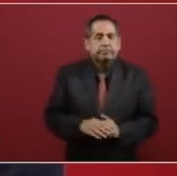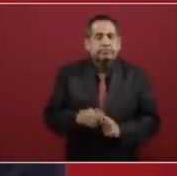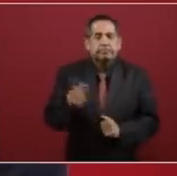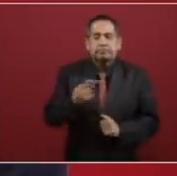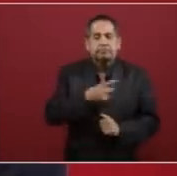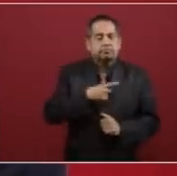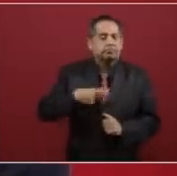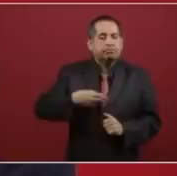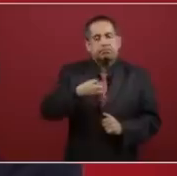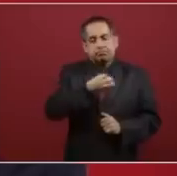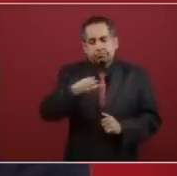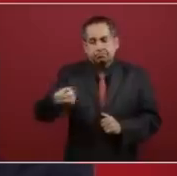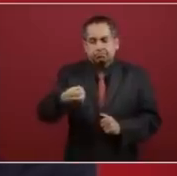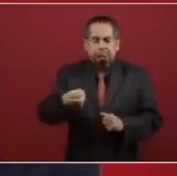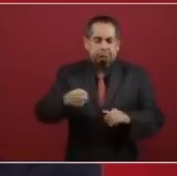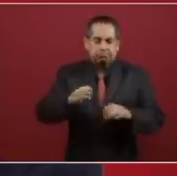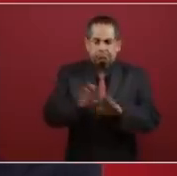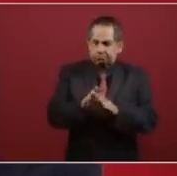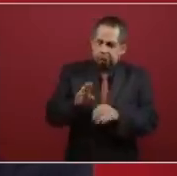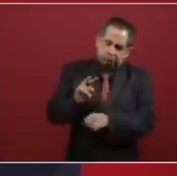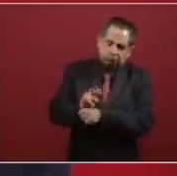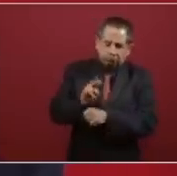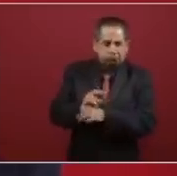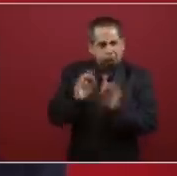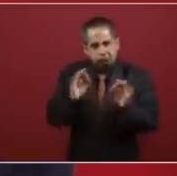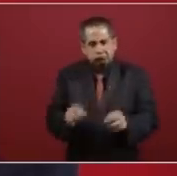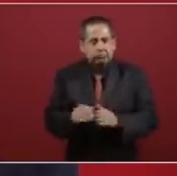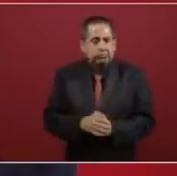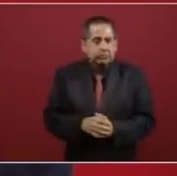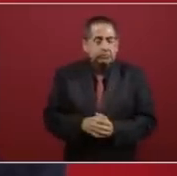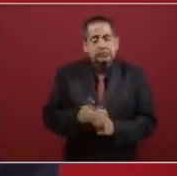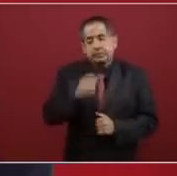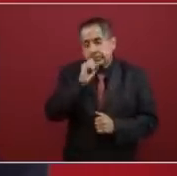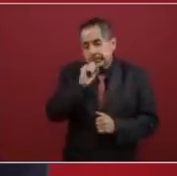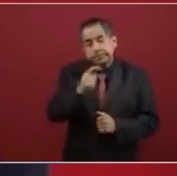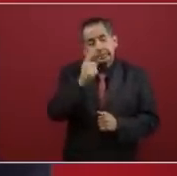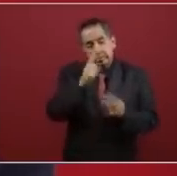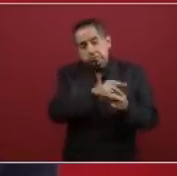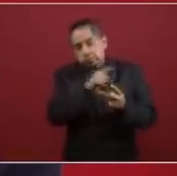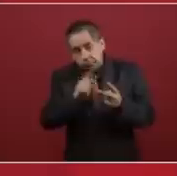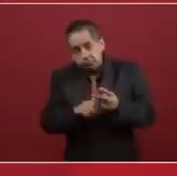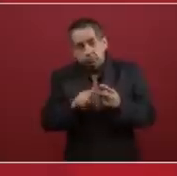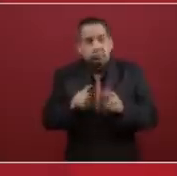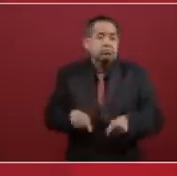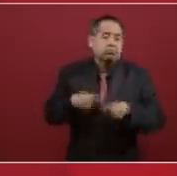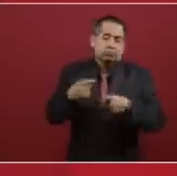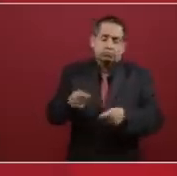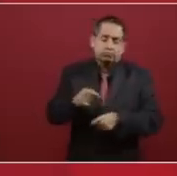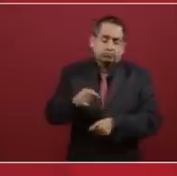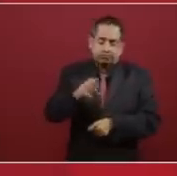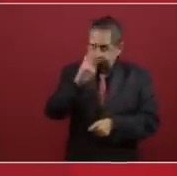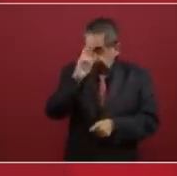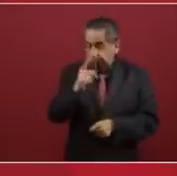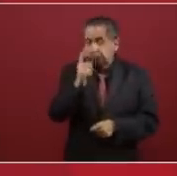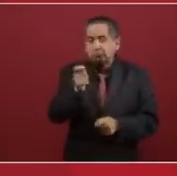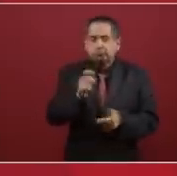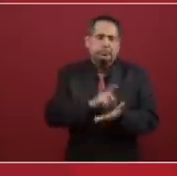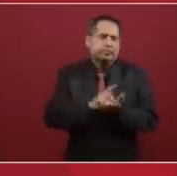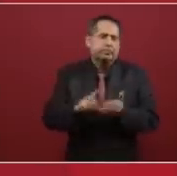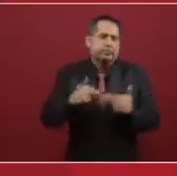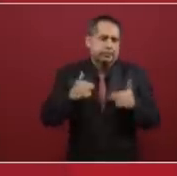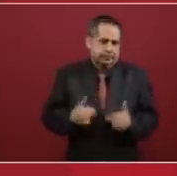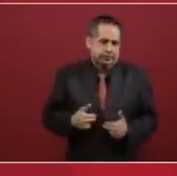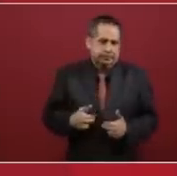la migración y al mismo tiempo garantizar los derechos humanos de